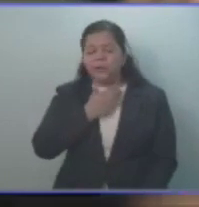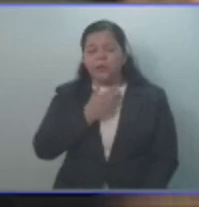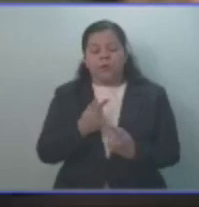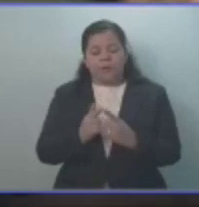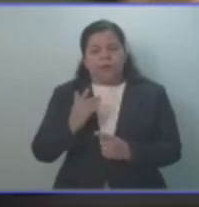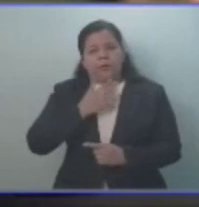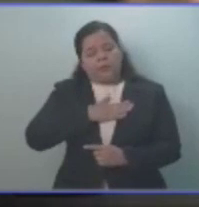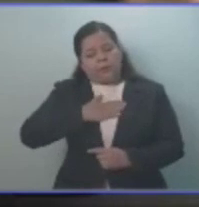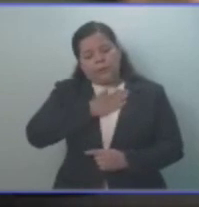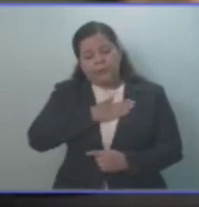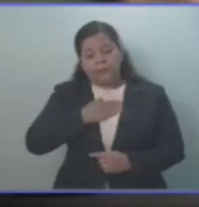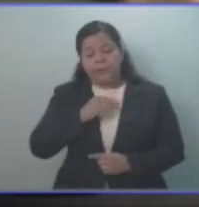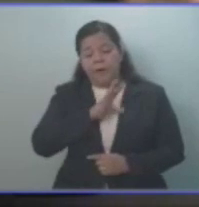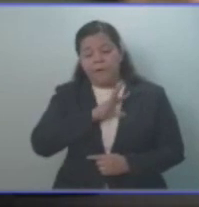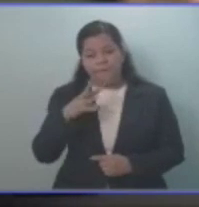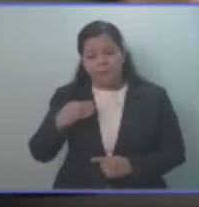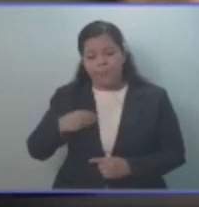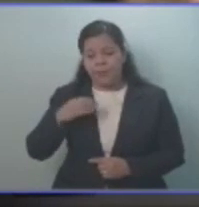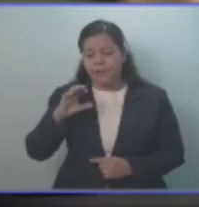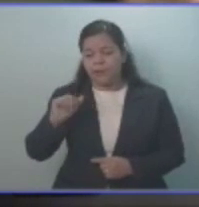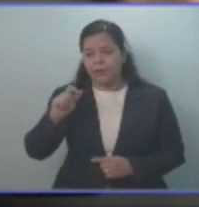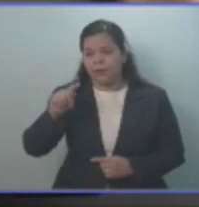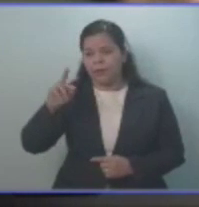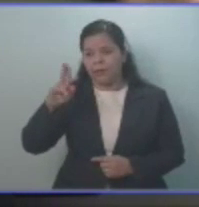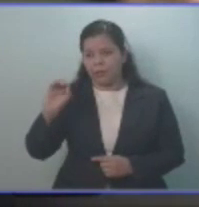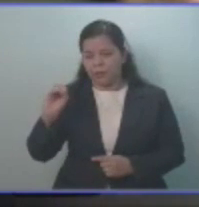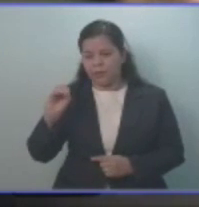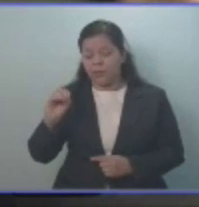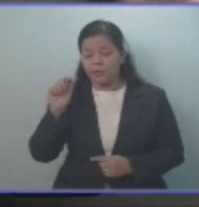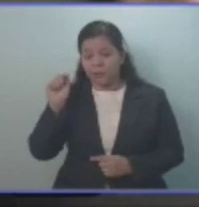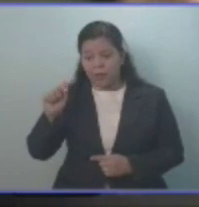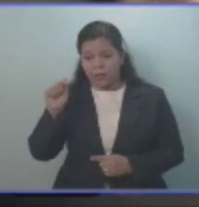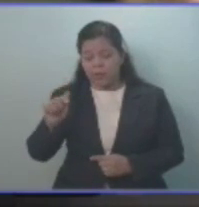nuestras condolencias para la familia Castro Martínez, hasta allá